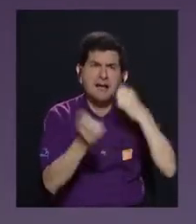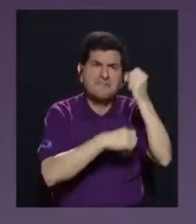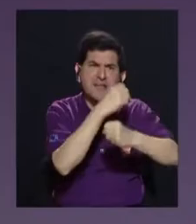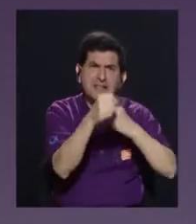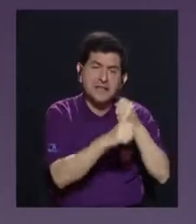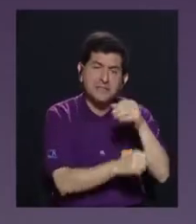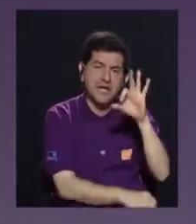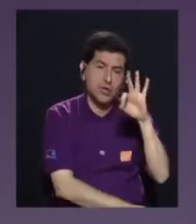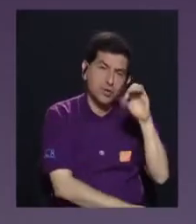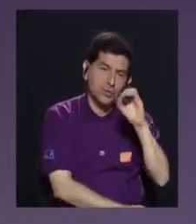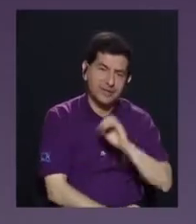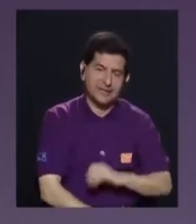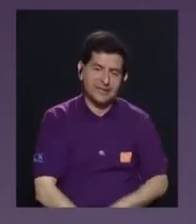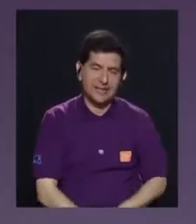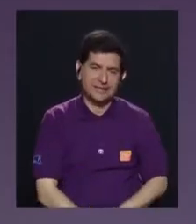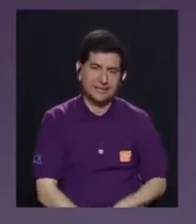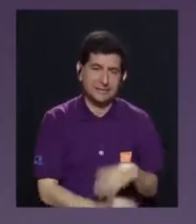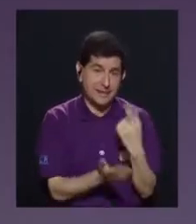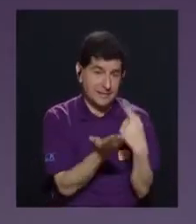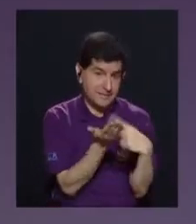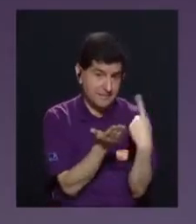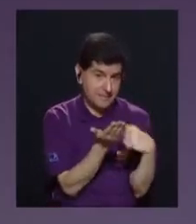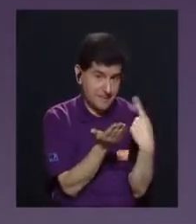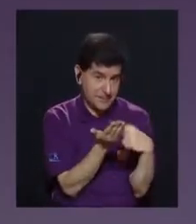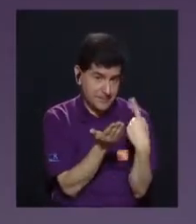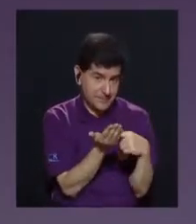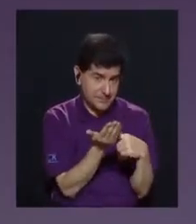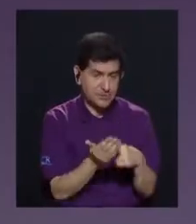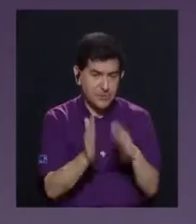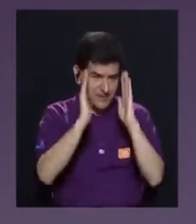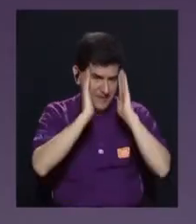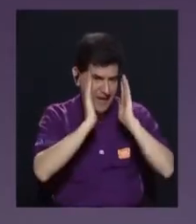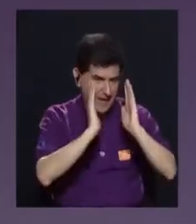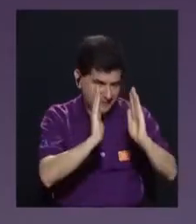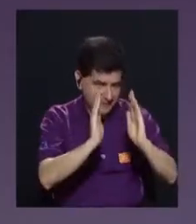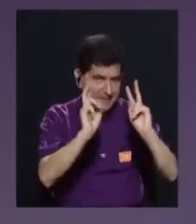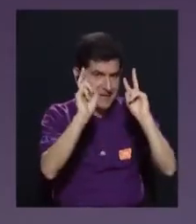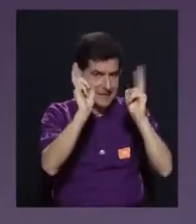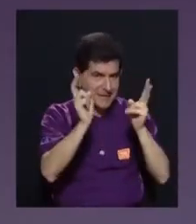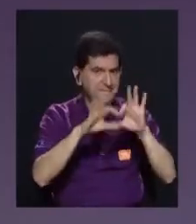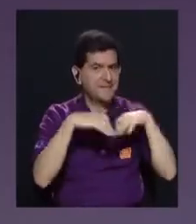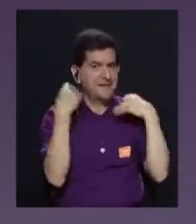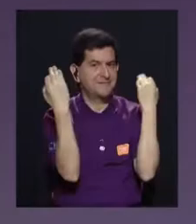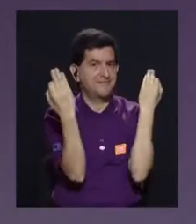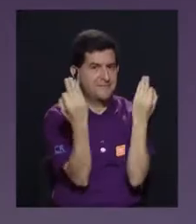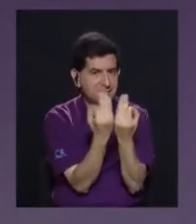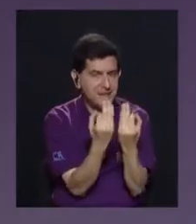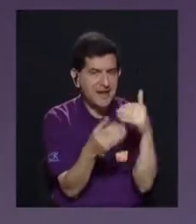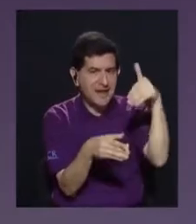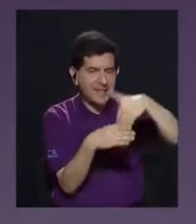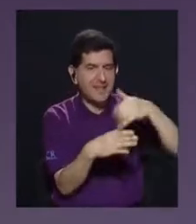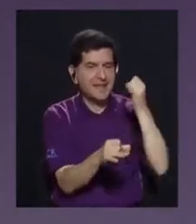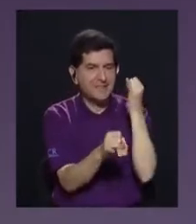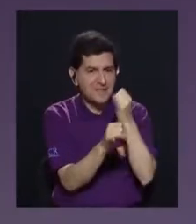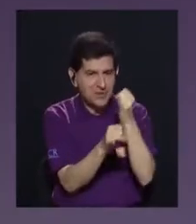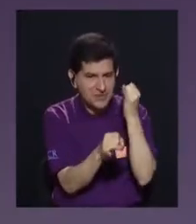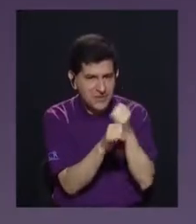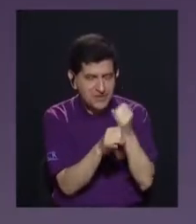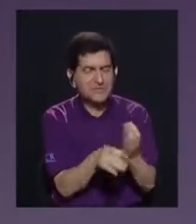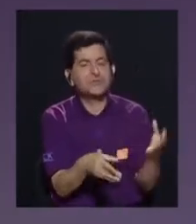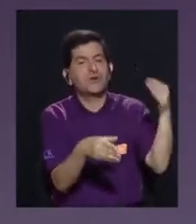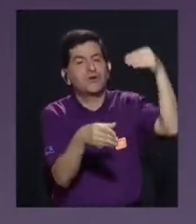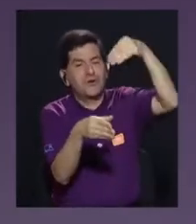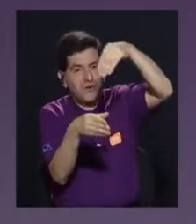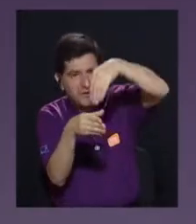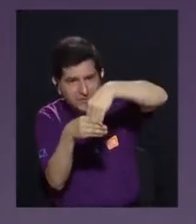años 90 la discusión sobre abordar los temas de familia en una institucionalidad adscrita